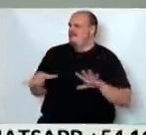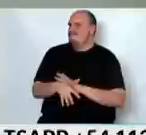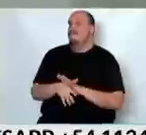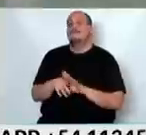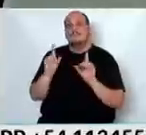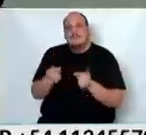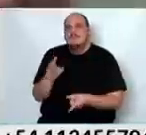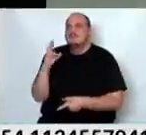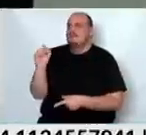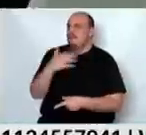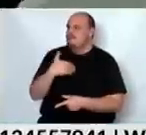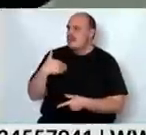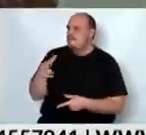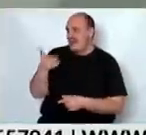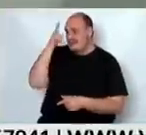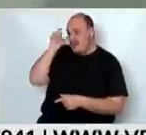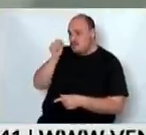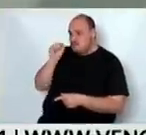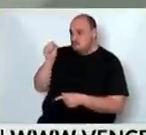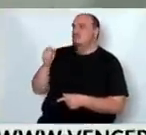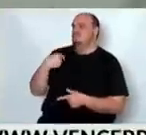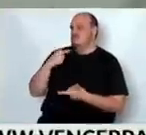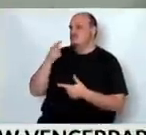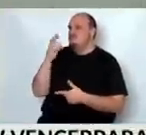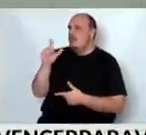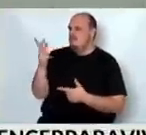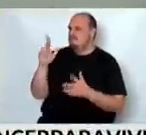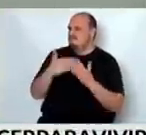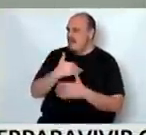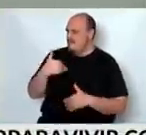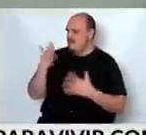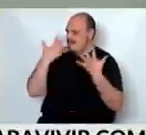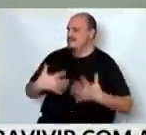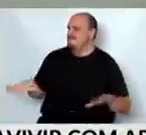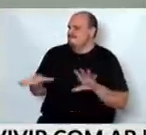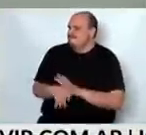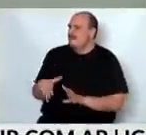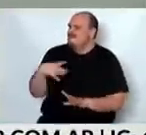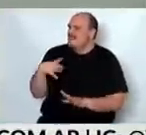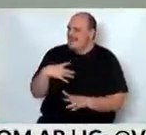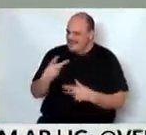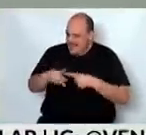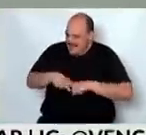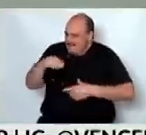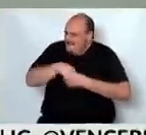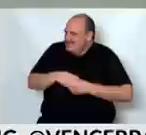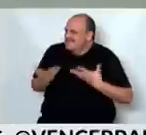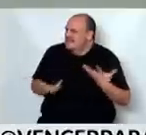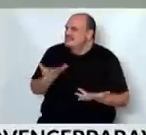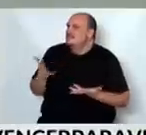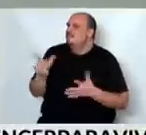madre creo que aún habiendo vivido lo que viví, me sí. Falta tener esa herramienta potente para que